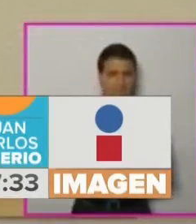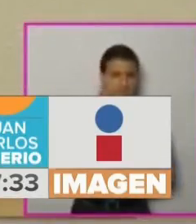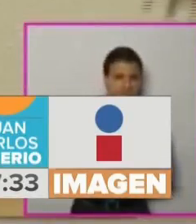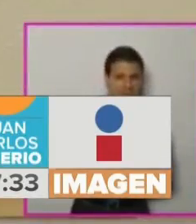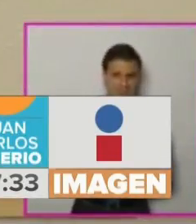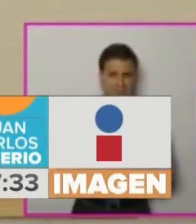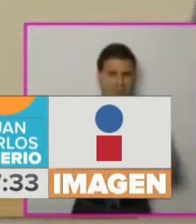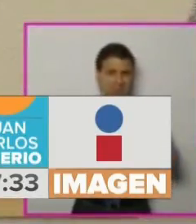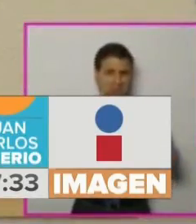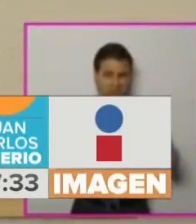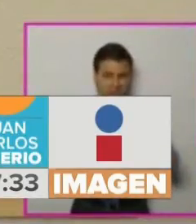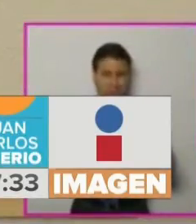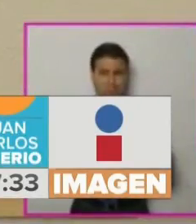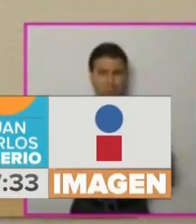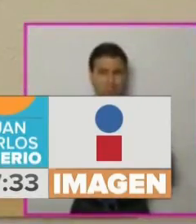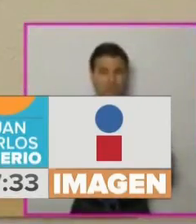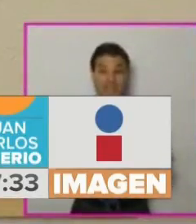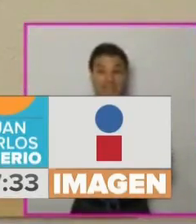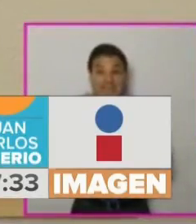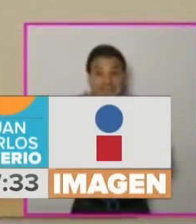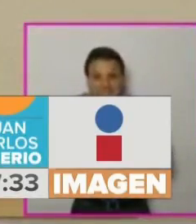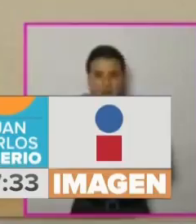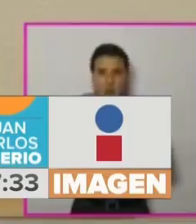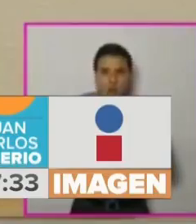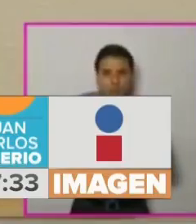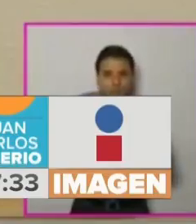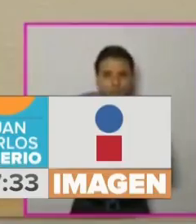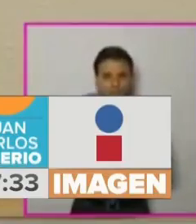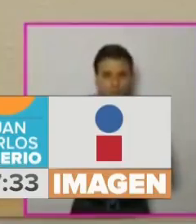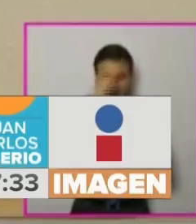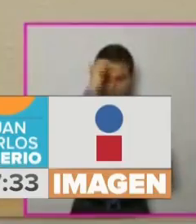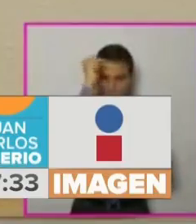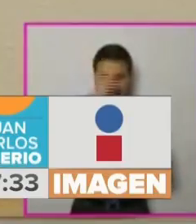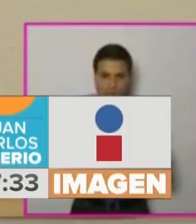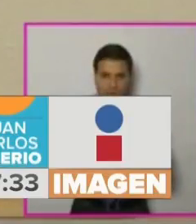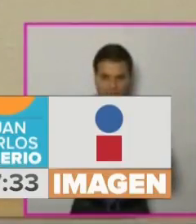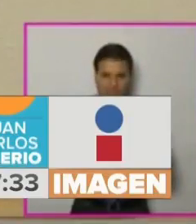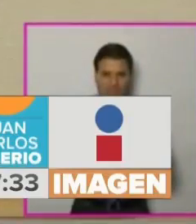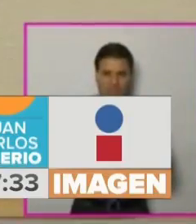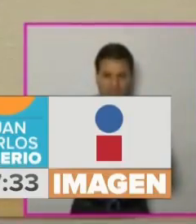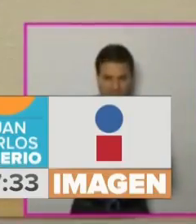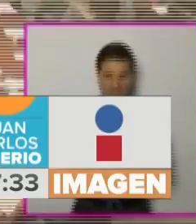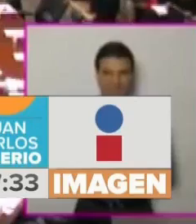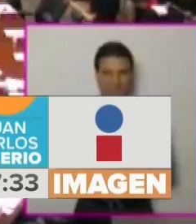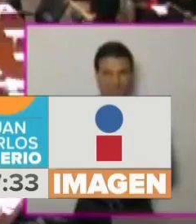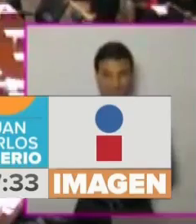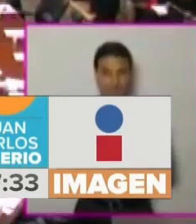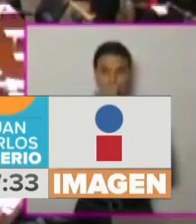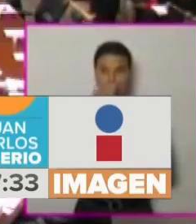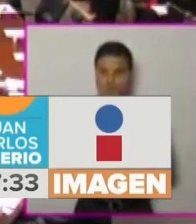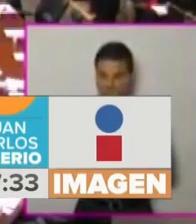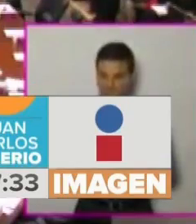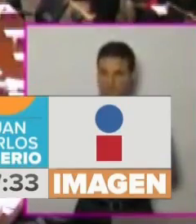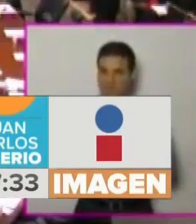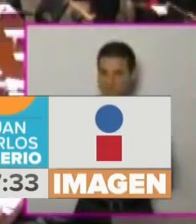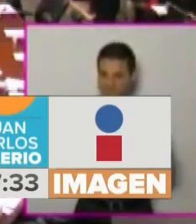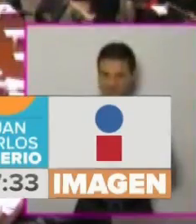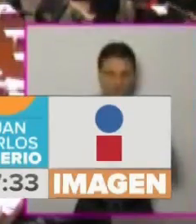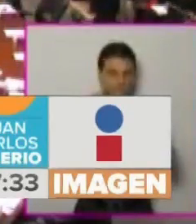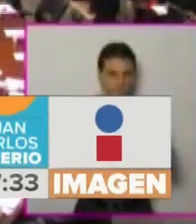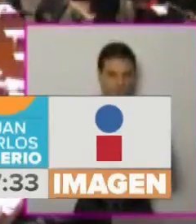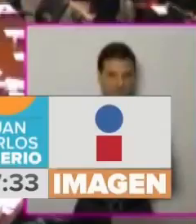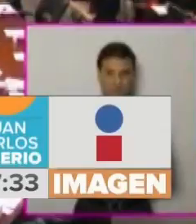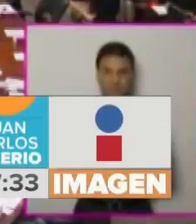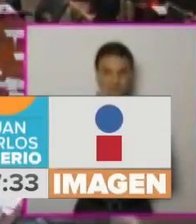peso que se invierta será puntualmente fiscalizado de manera rigurosa por esta autoridad electoral. El acuerdo fue aprobado por 11